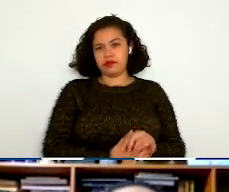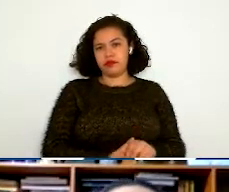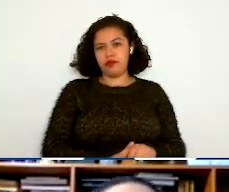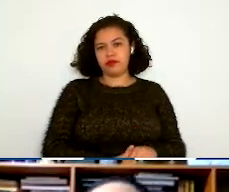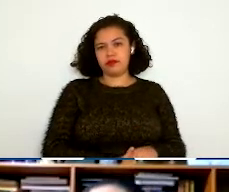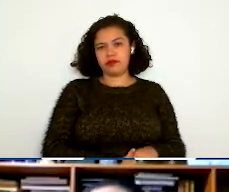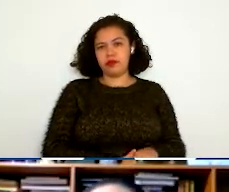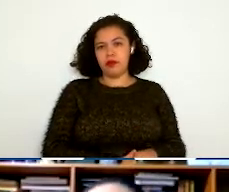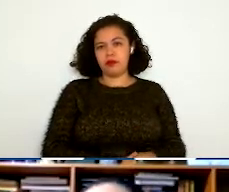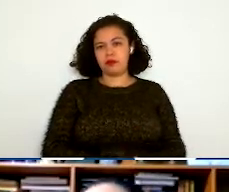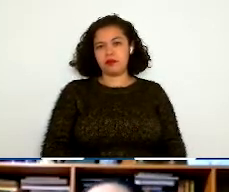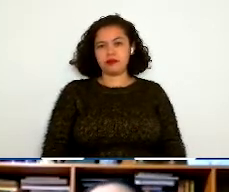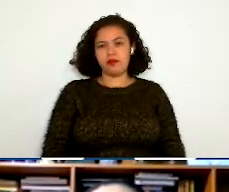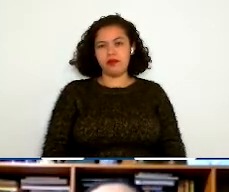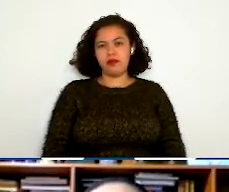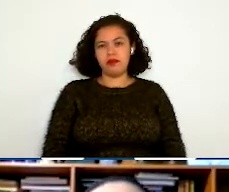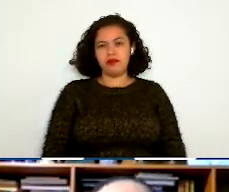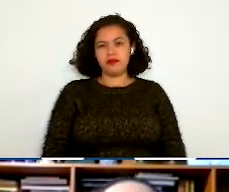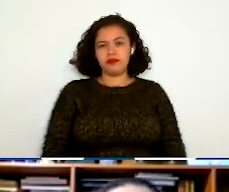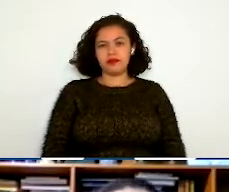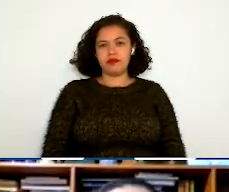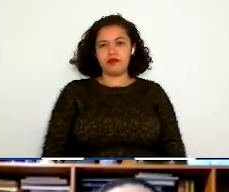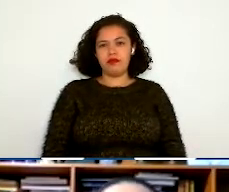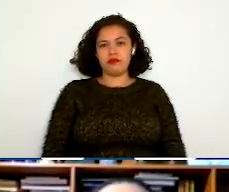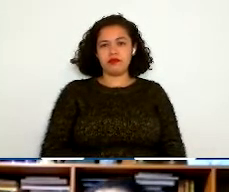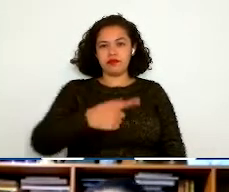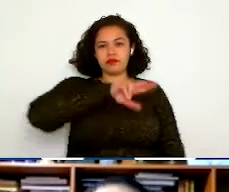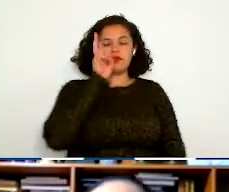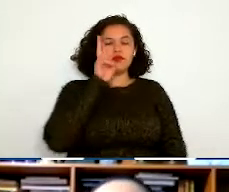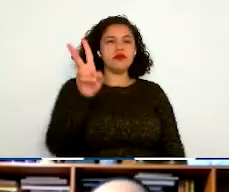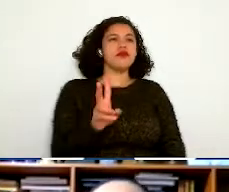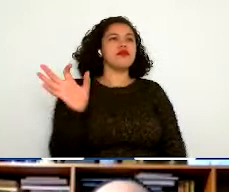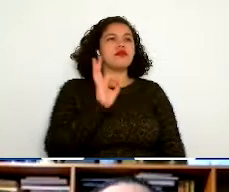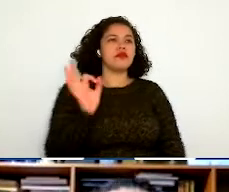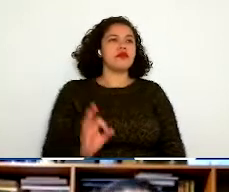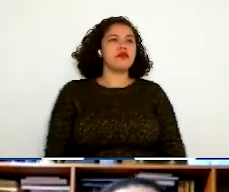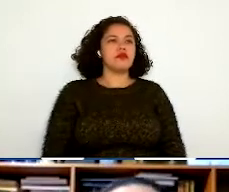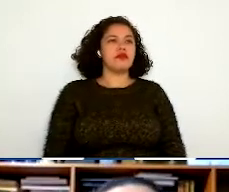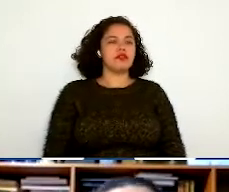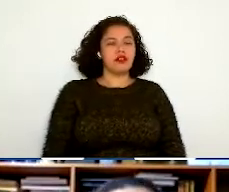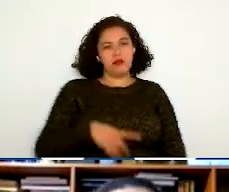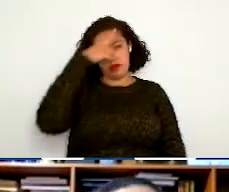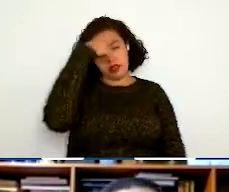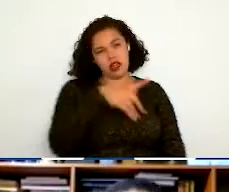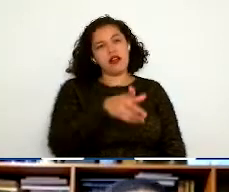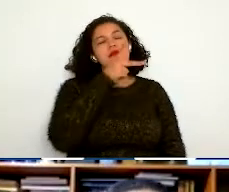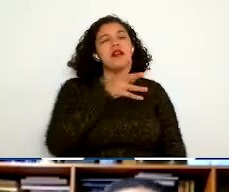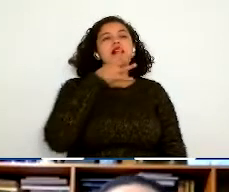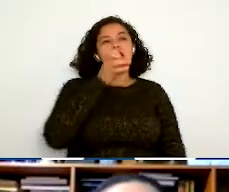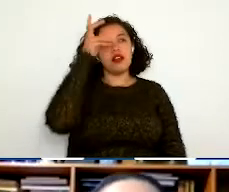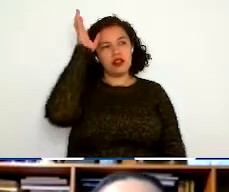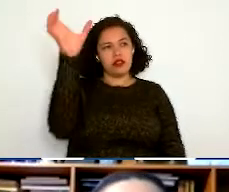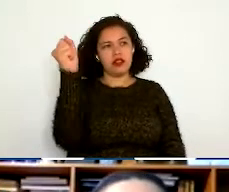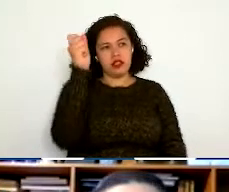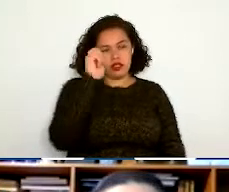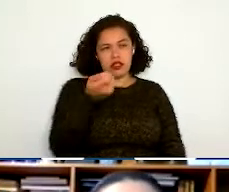cuenta, si nos fuéramos incluso, y esta sesión fuera solamente de hablar del término calidad, nos llevaríamos